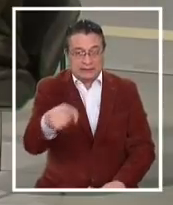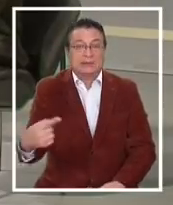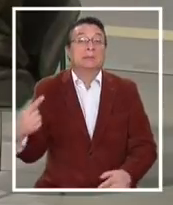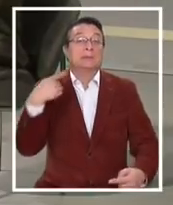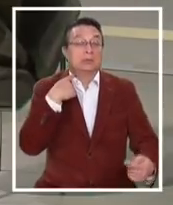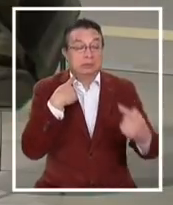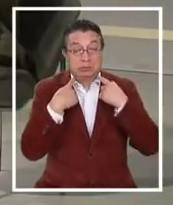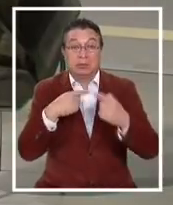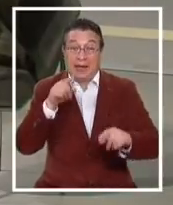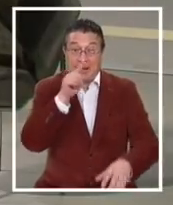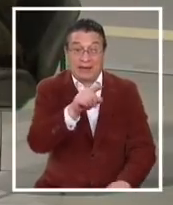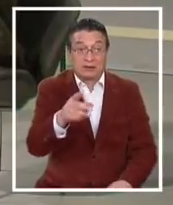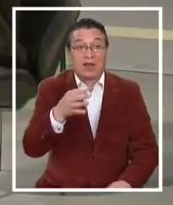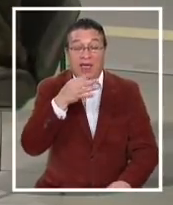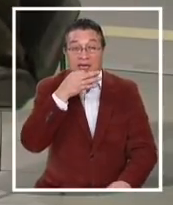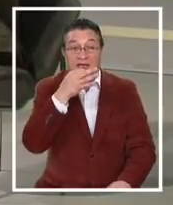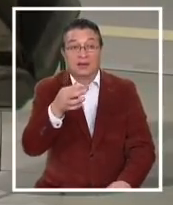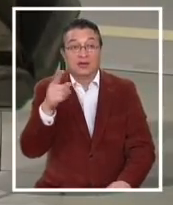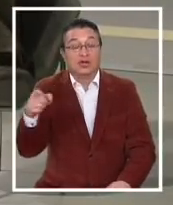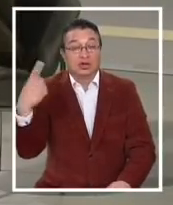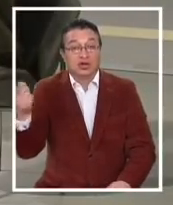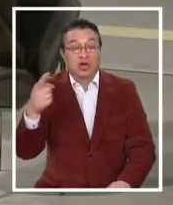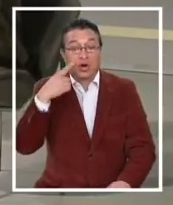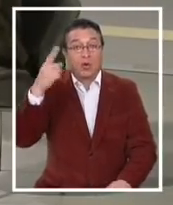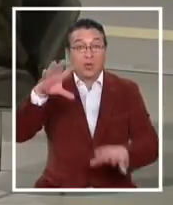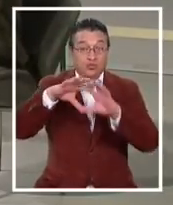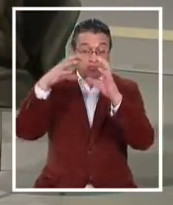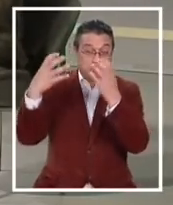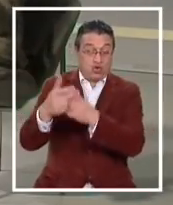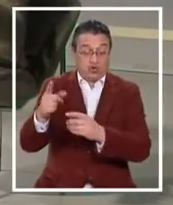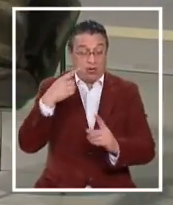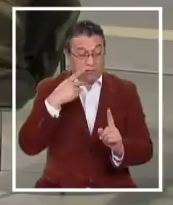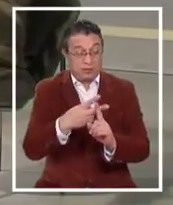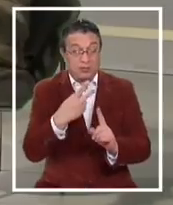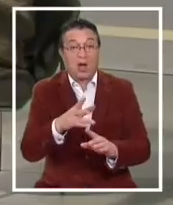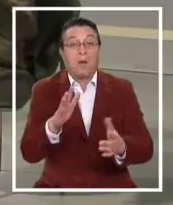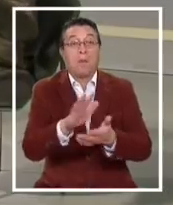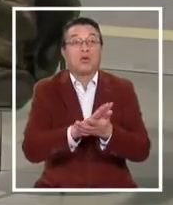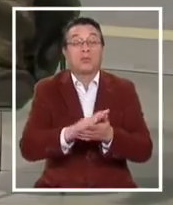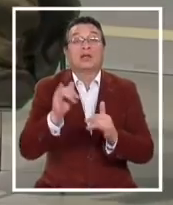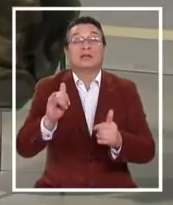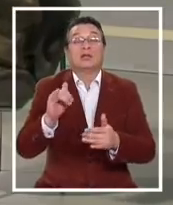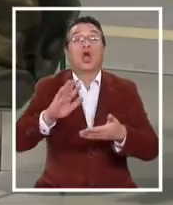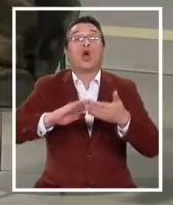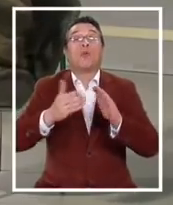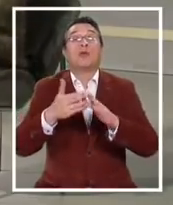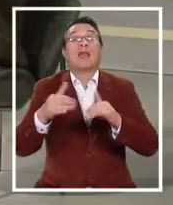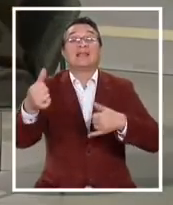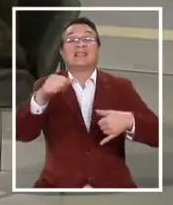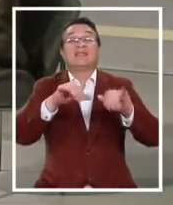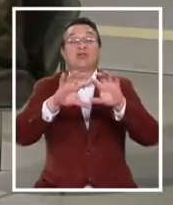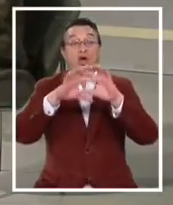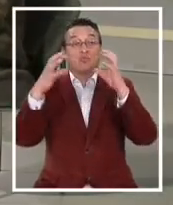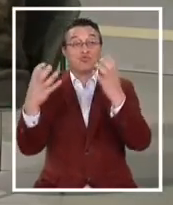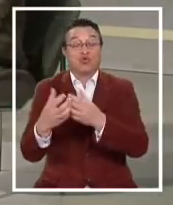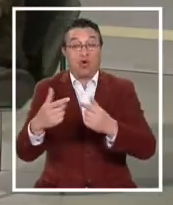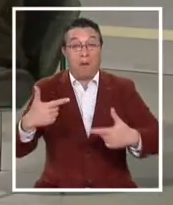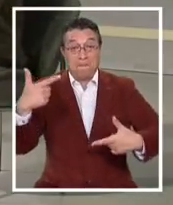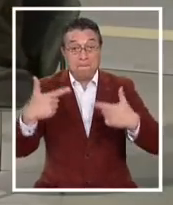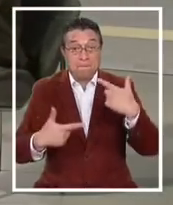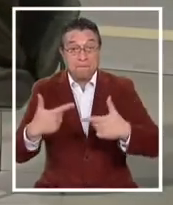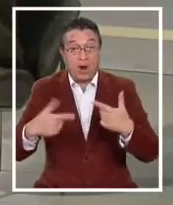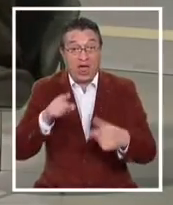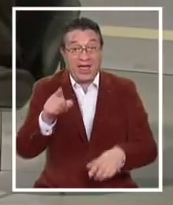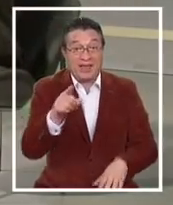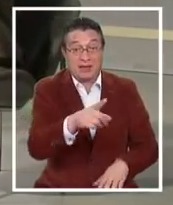ancho? Lo dijo Harari, no es de Chile, es del mundo, como sí lo ha hecho, por ejemplo, la comunidad científica del mundo, las clases políticas